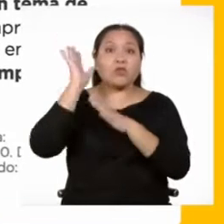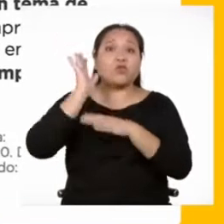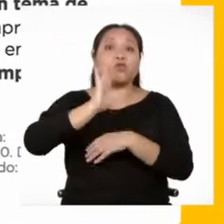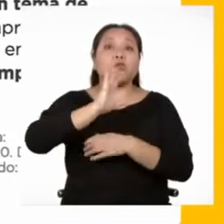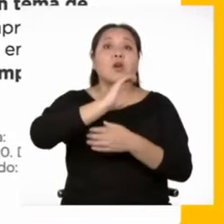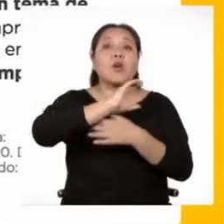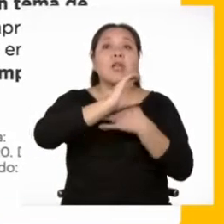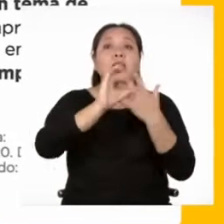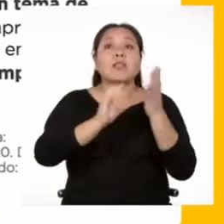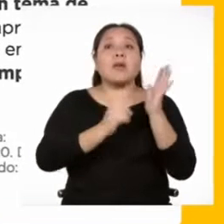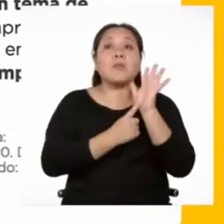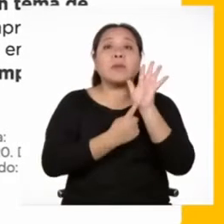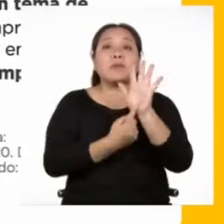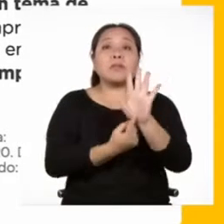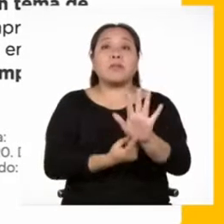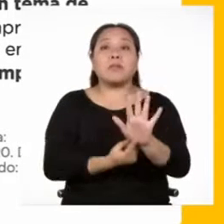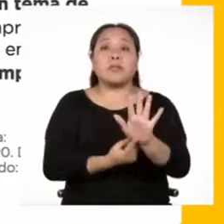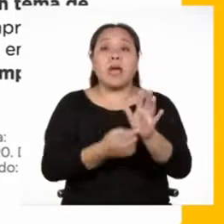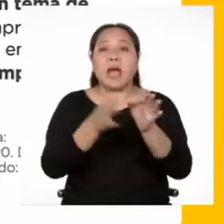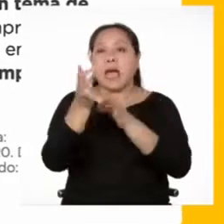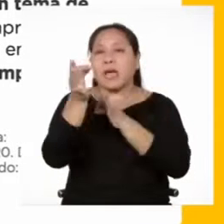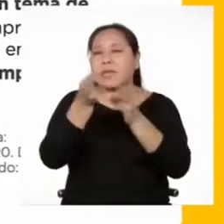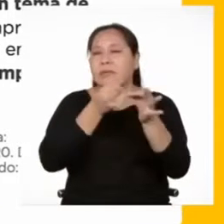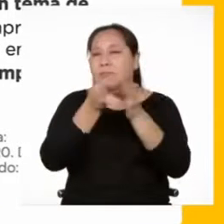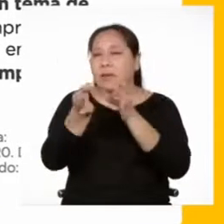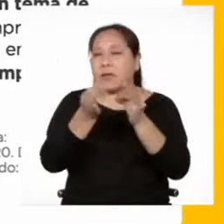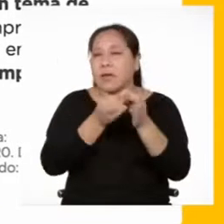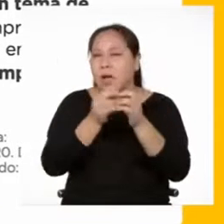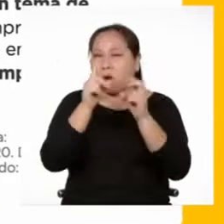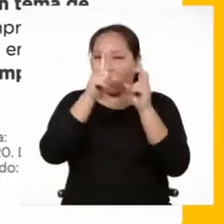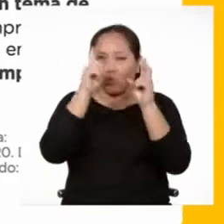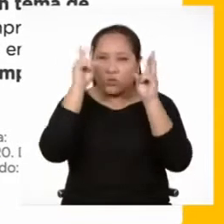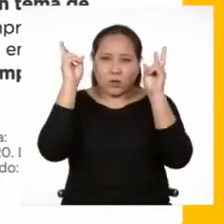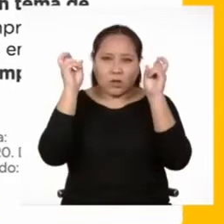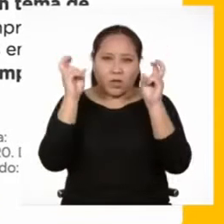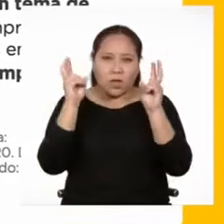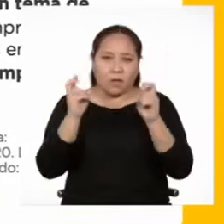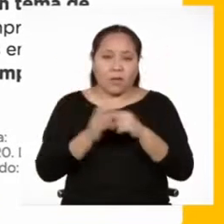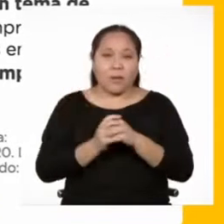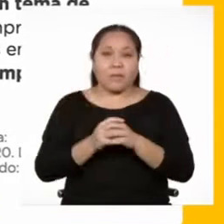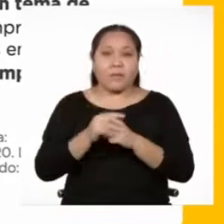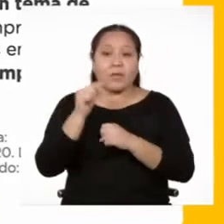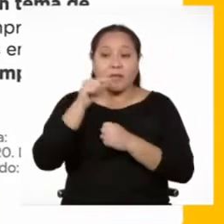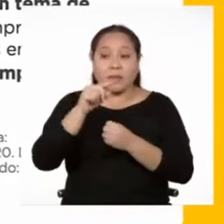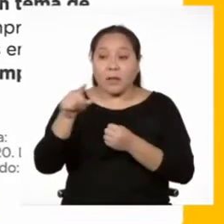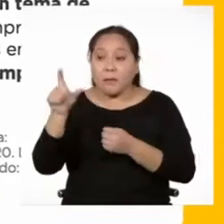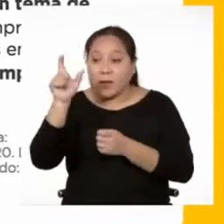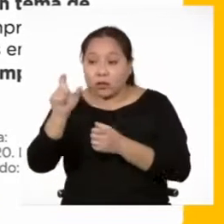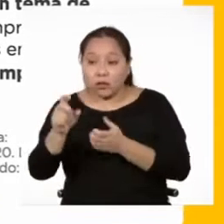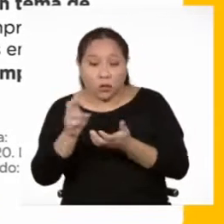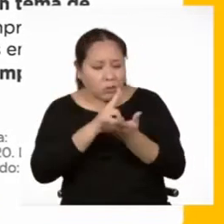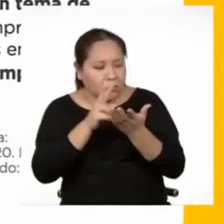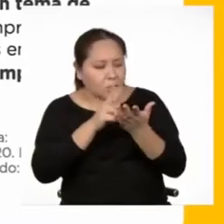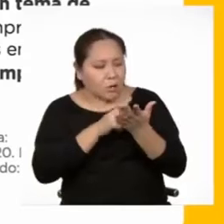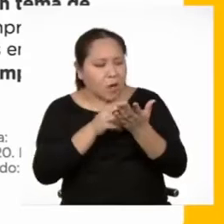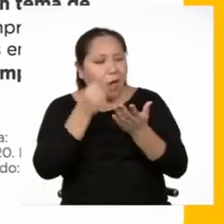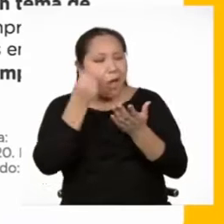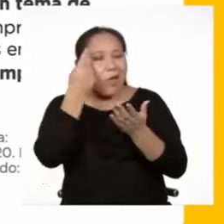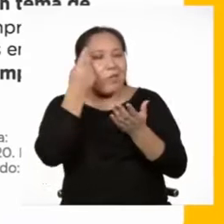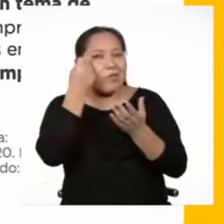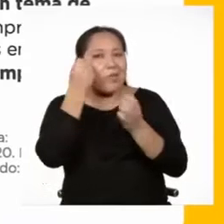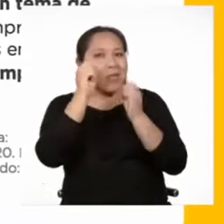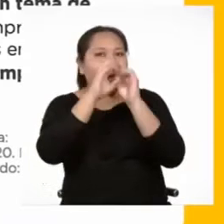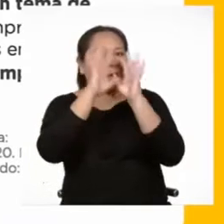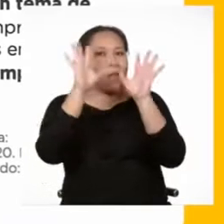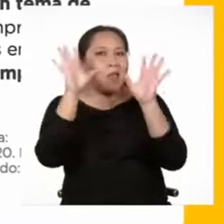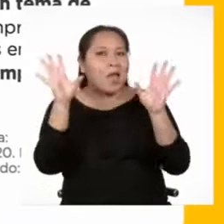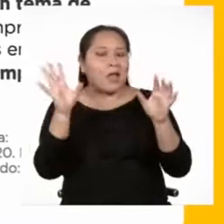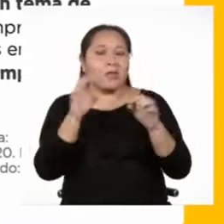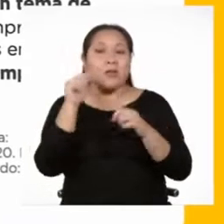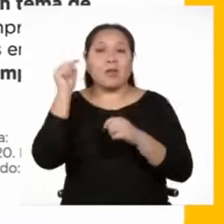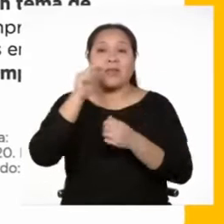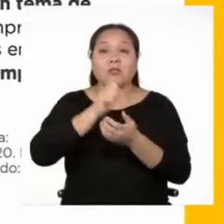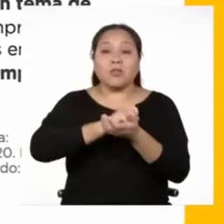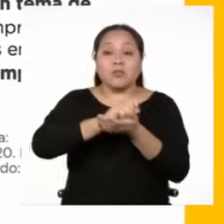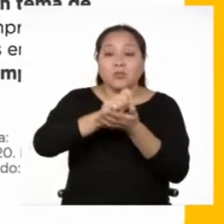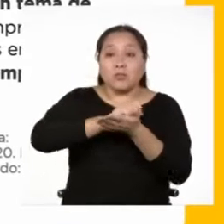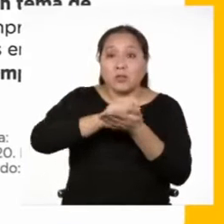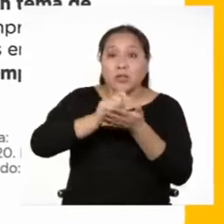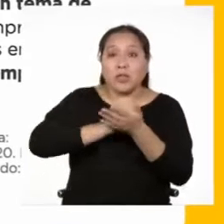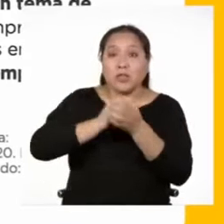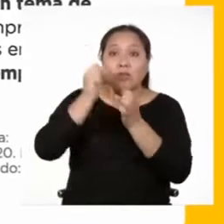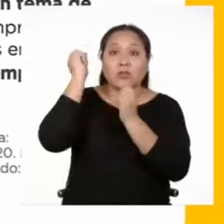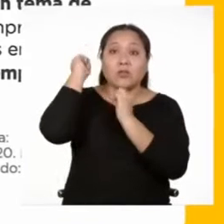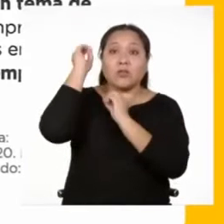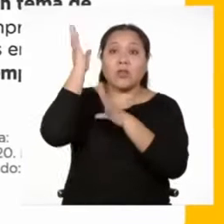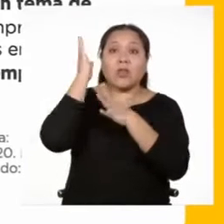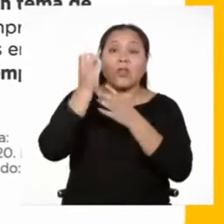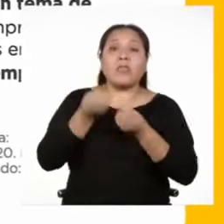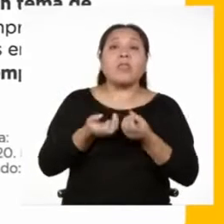caracterizan por presentar y explicar un tema, de manera que el lector los comprenda con objetividad. Los textos expositivos